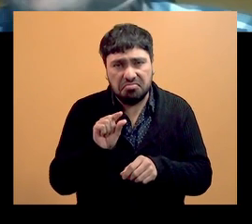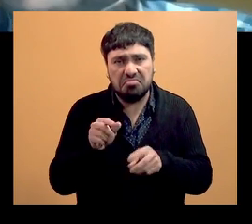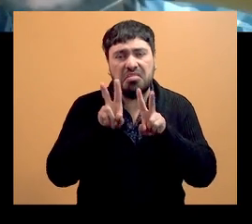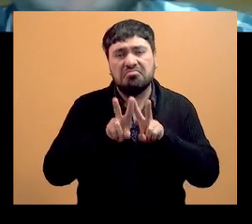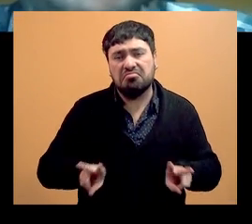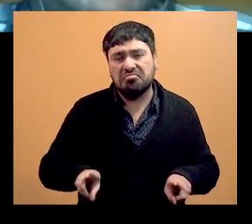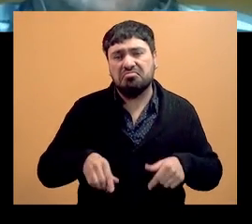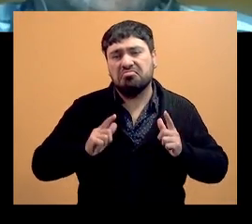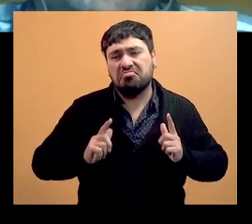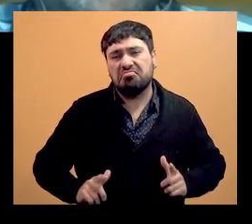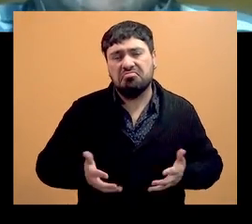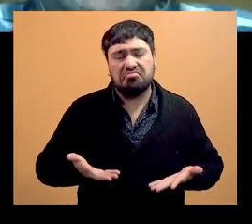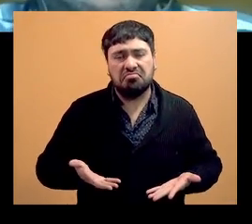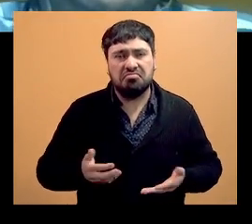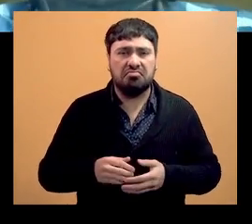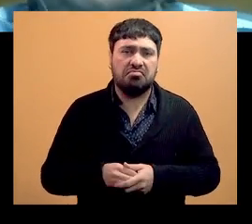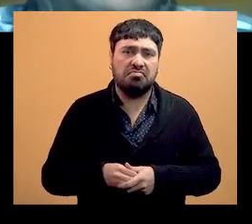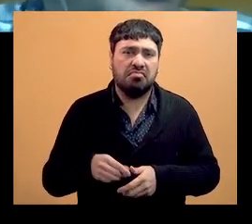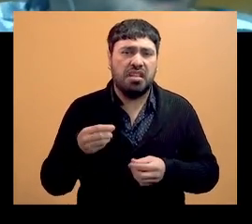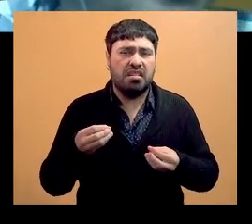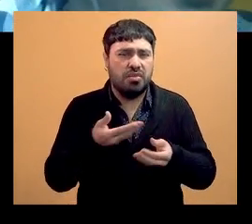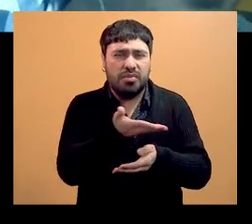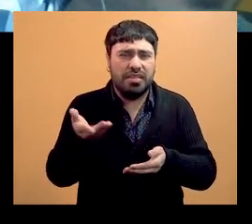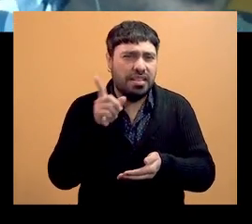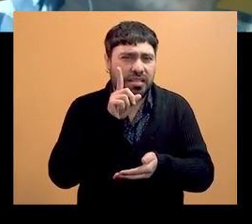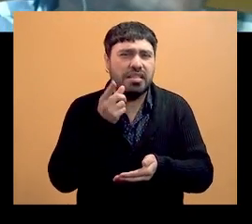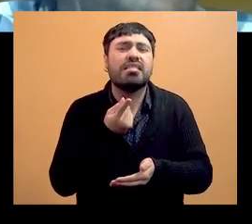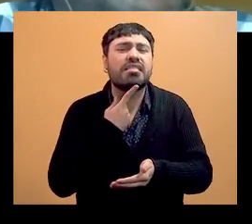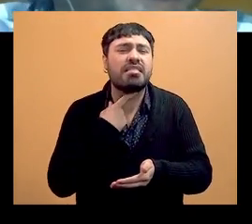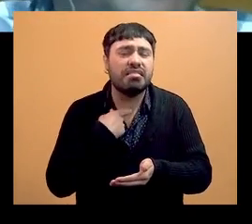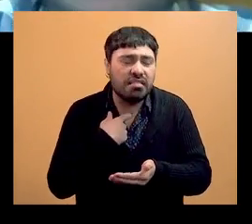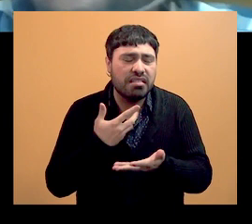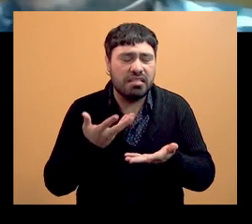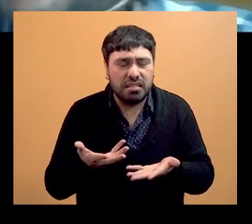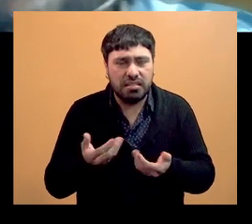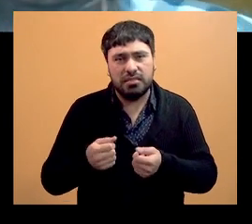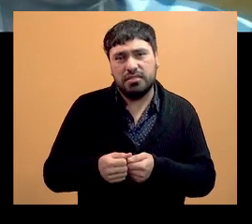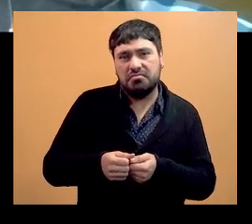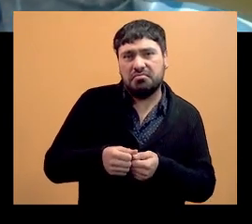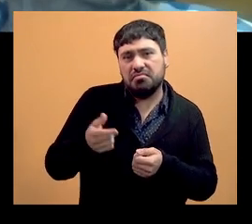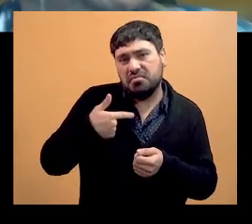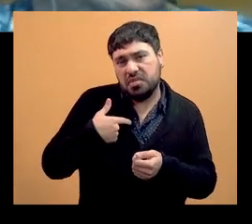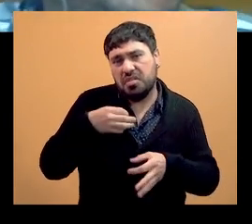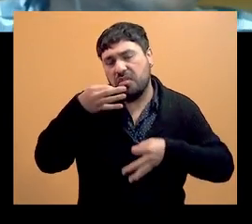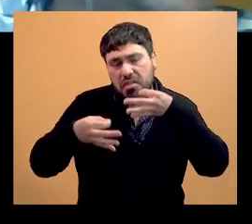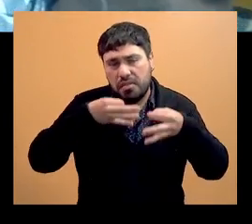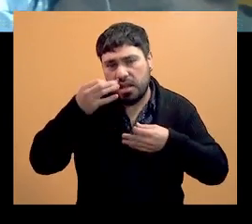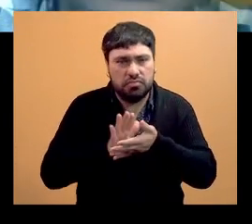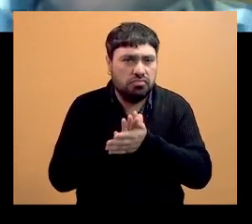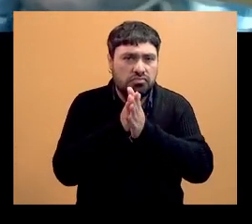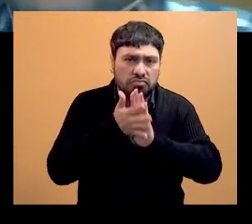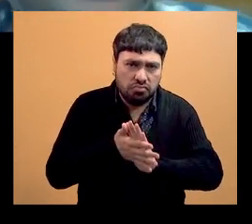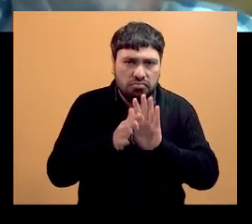que muchas veces son de interés y que no tenemos la posibilidad de saber bien qué es lo que está ocurriendo y qué cosas